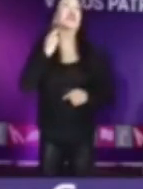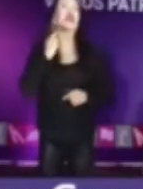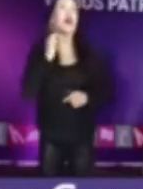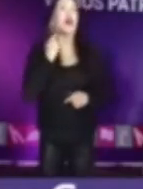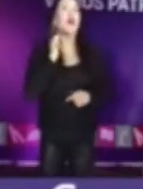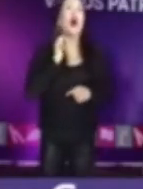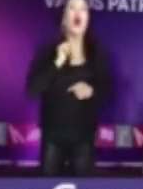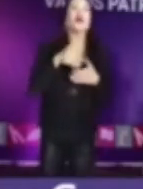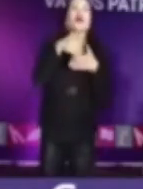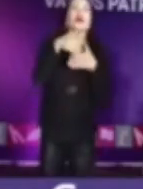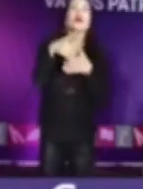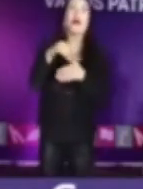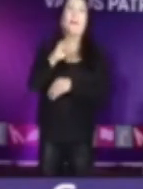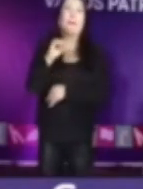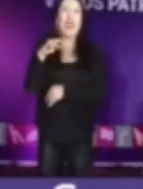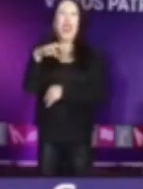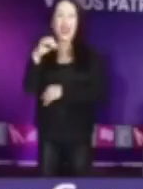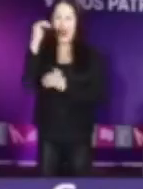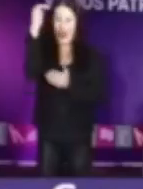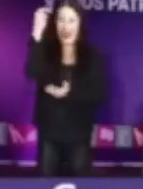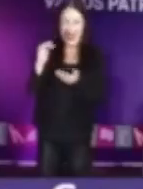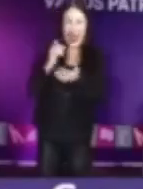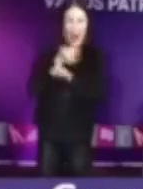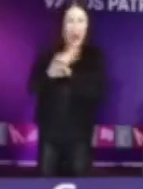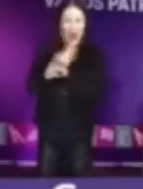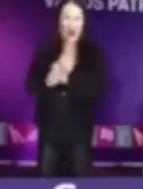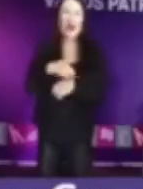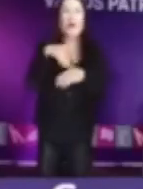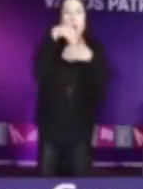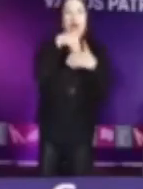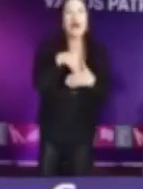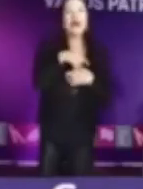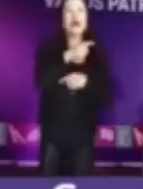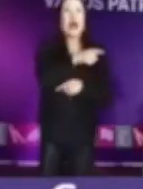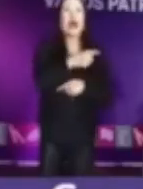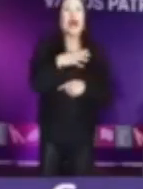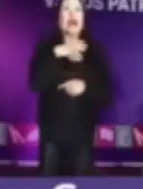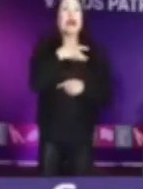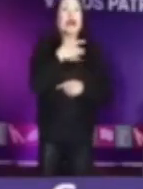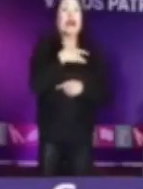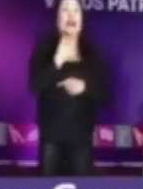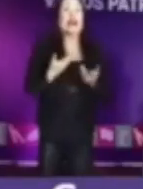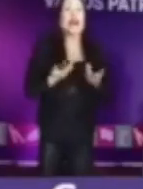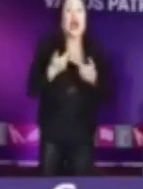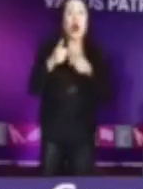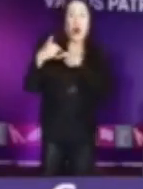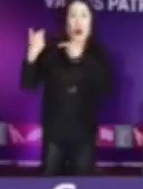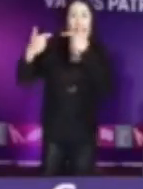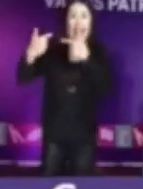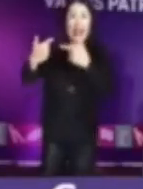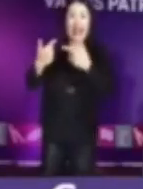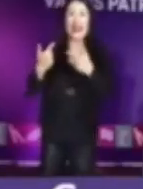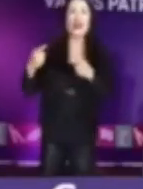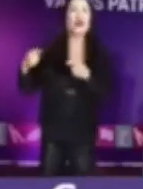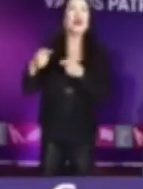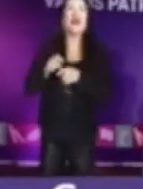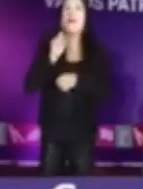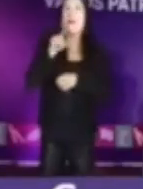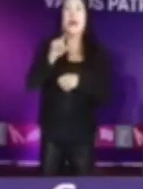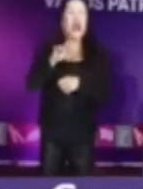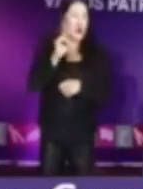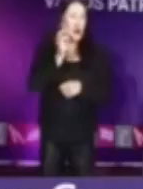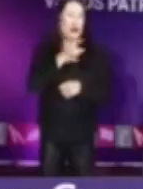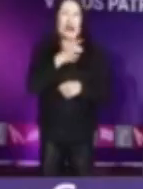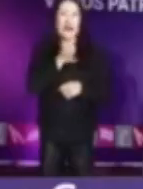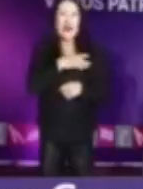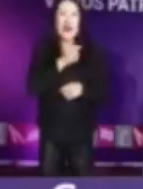minions. Y ese miedo que sentía David Carr por esta brecha generacional es el mismo pavor que